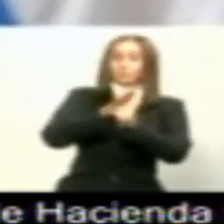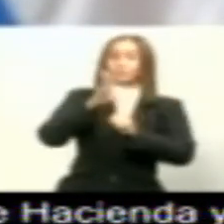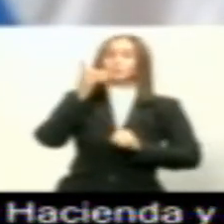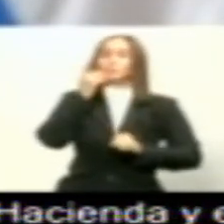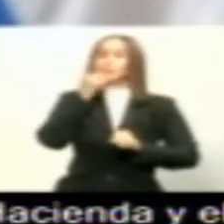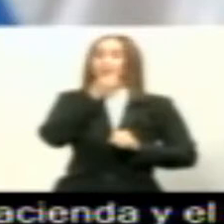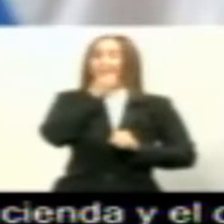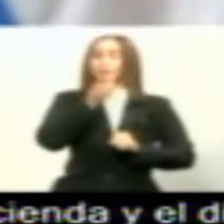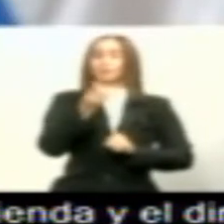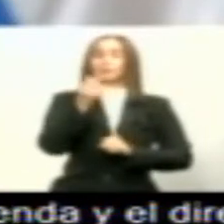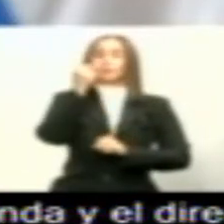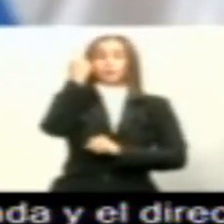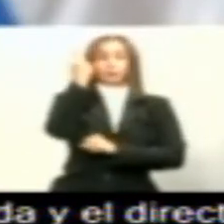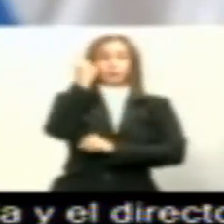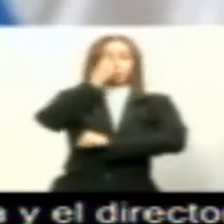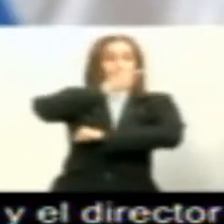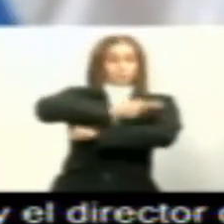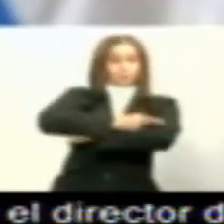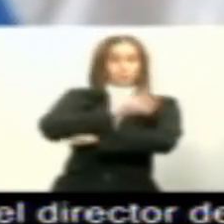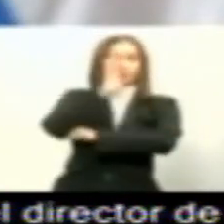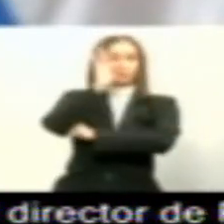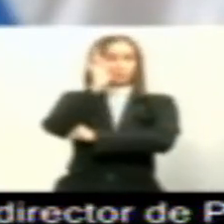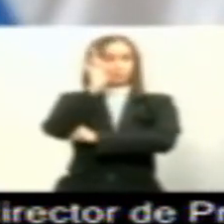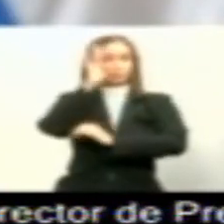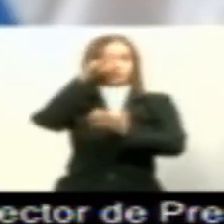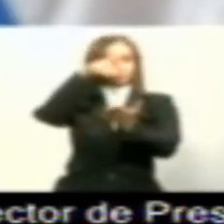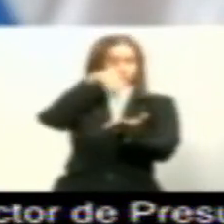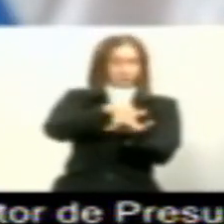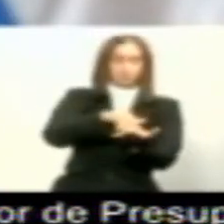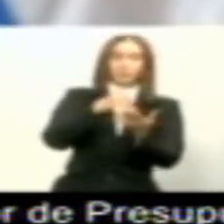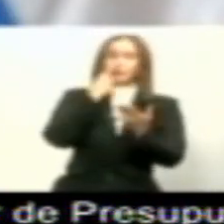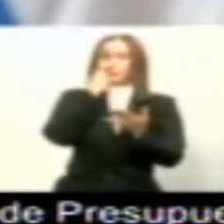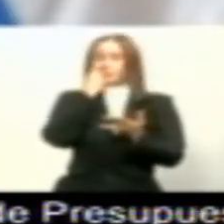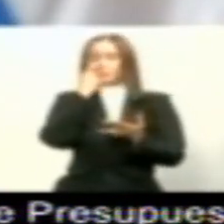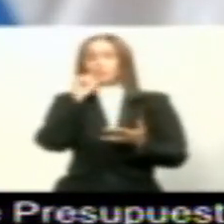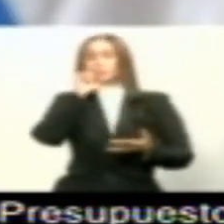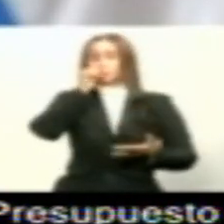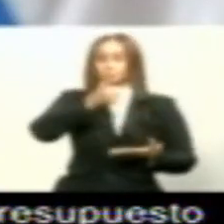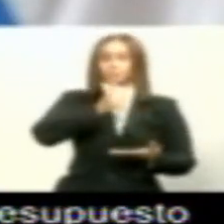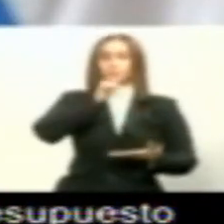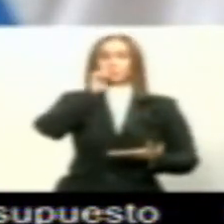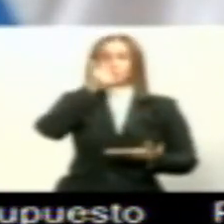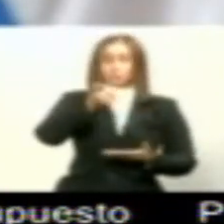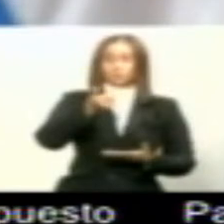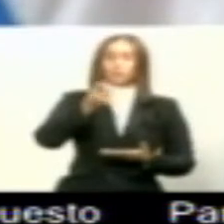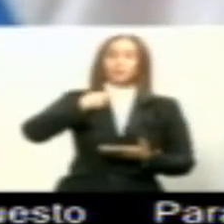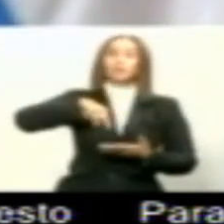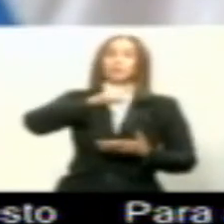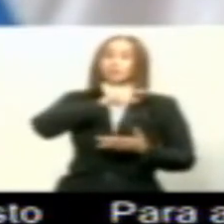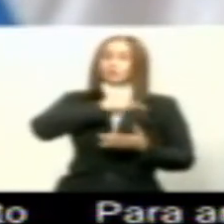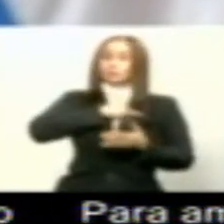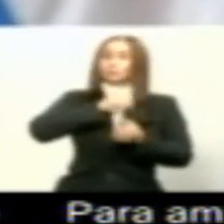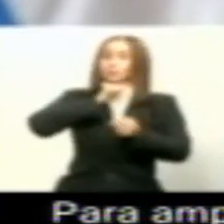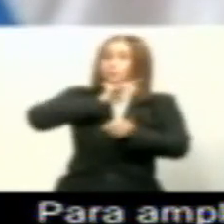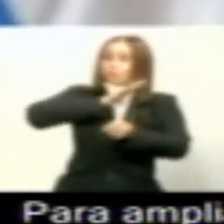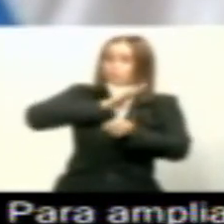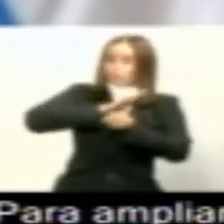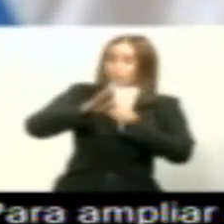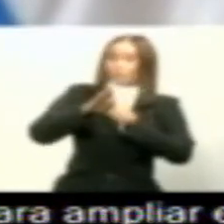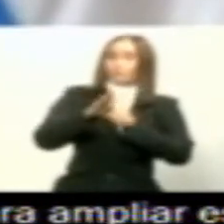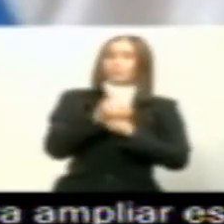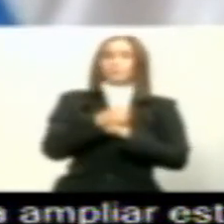procesar diariamente 7.000 pruebas PCR diarias. Y nosotros estamos